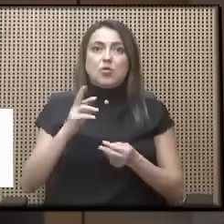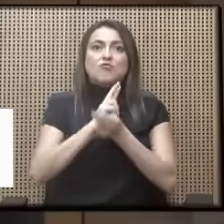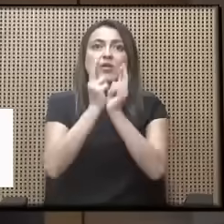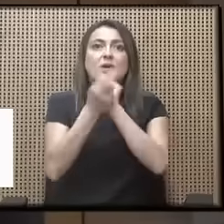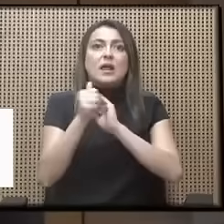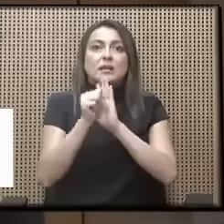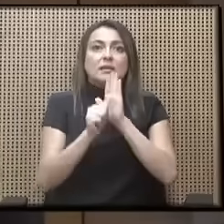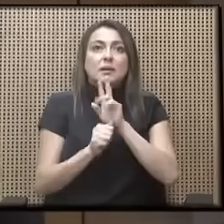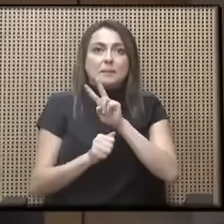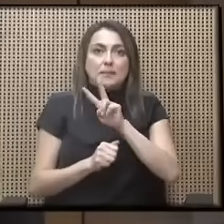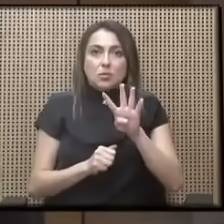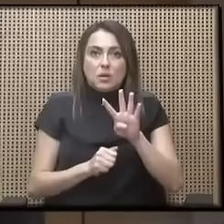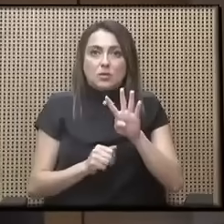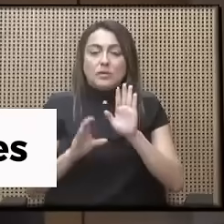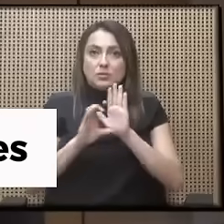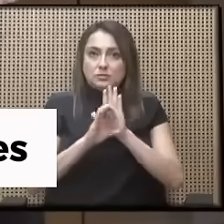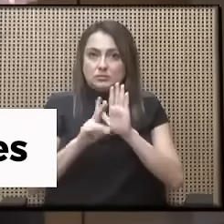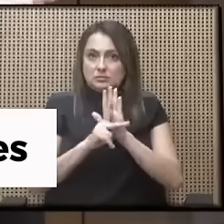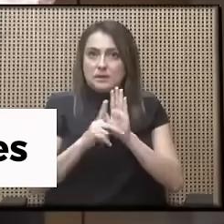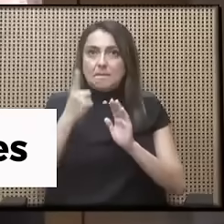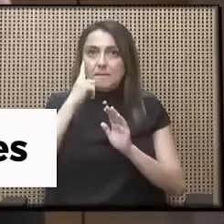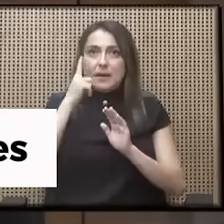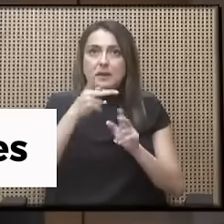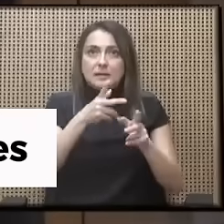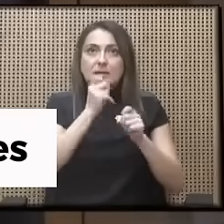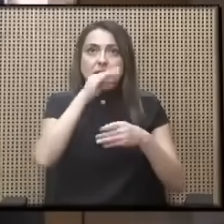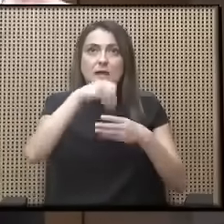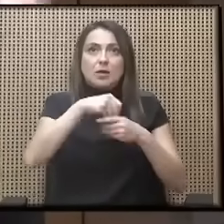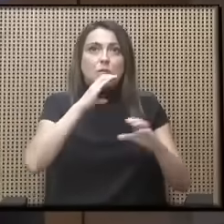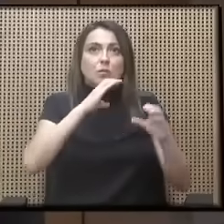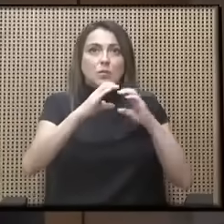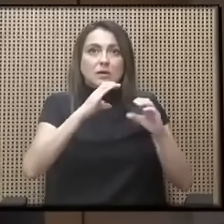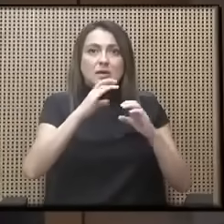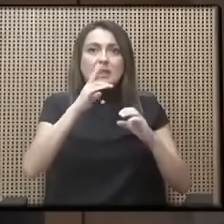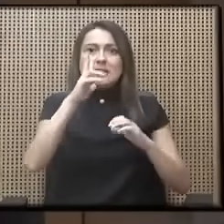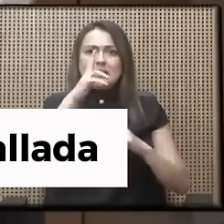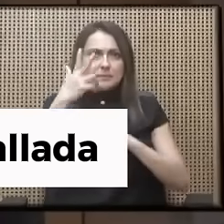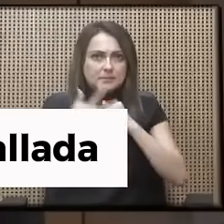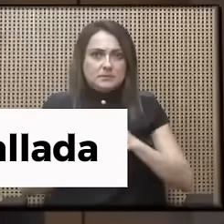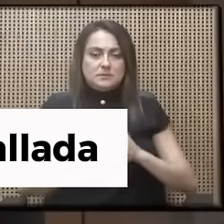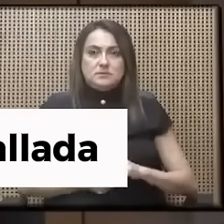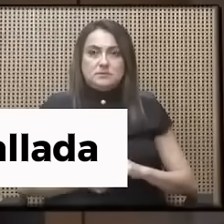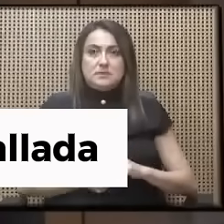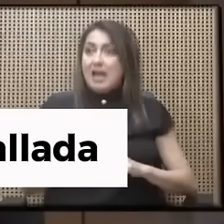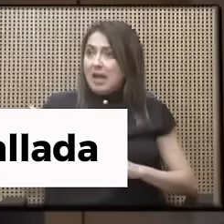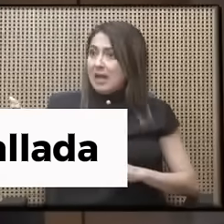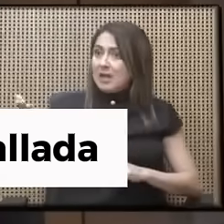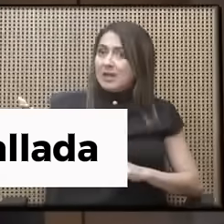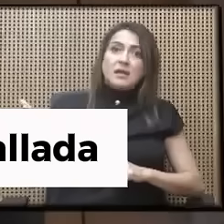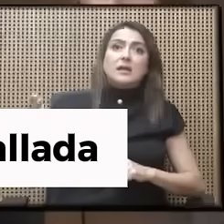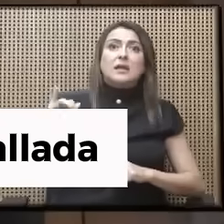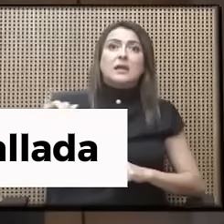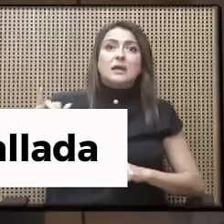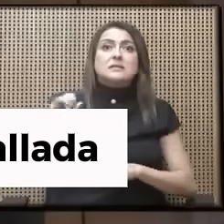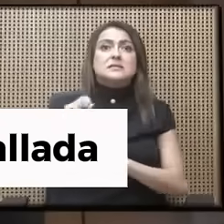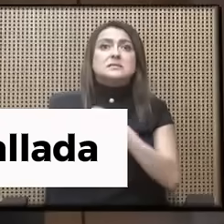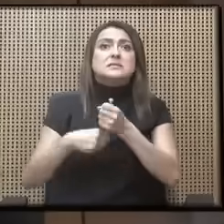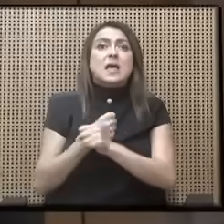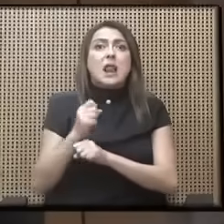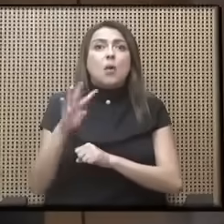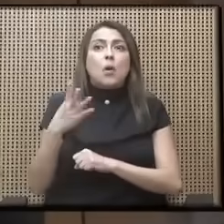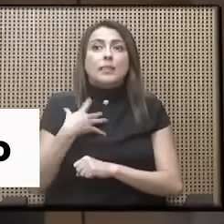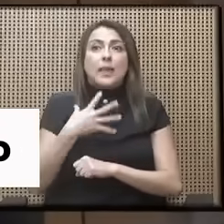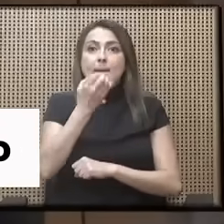el artículo 24 de la Constitución para la intervención de comunicaciones en 3 ocasiones. Y ahí la sacrosanta Sala Cuarta se quedó